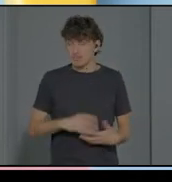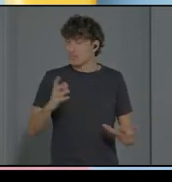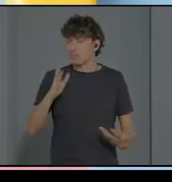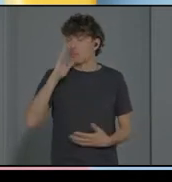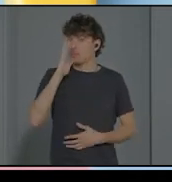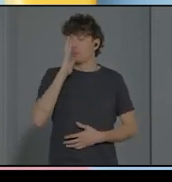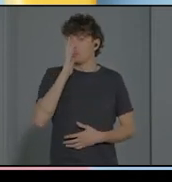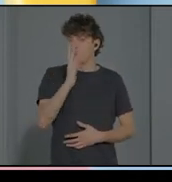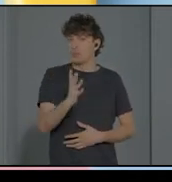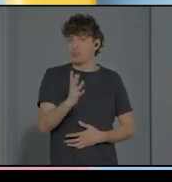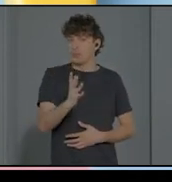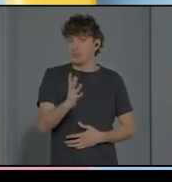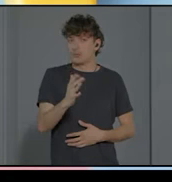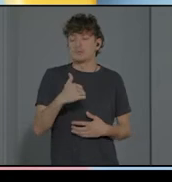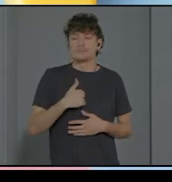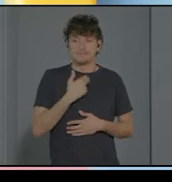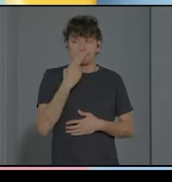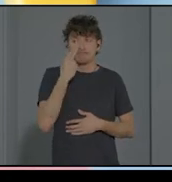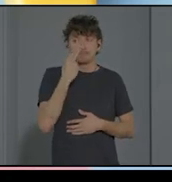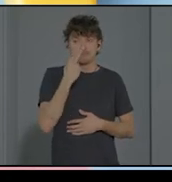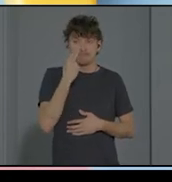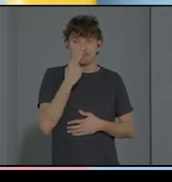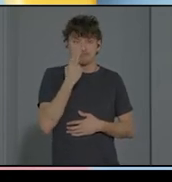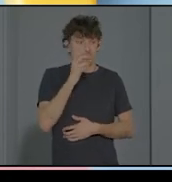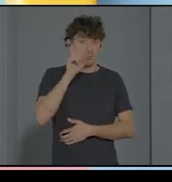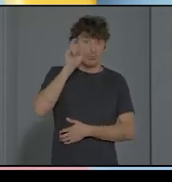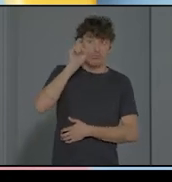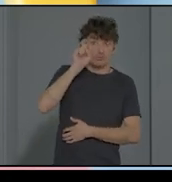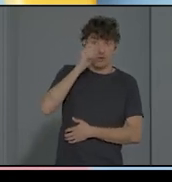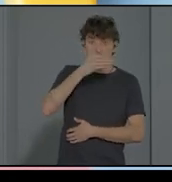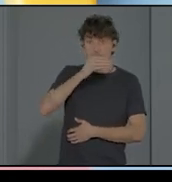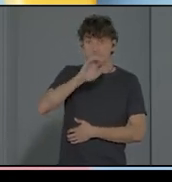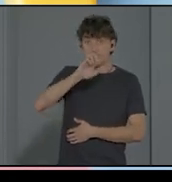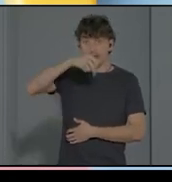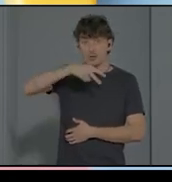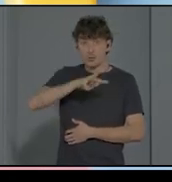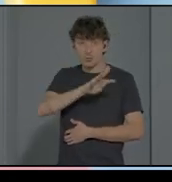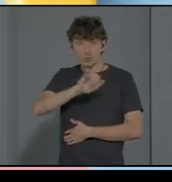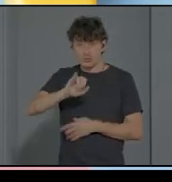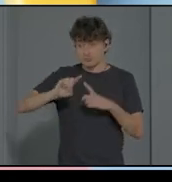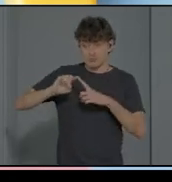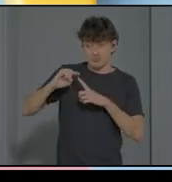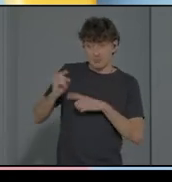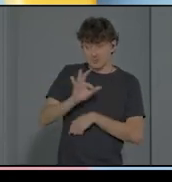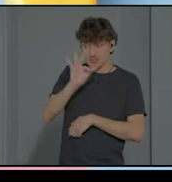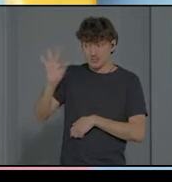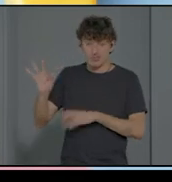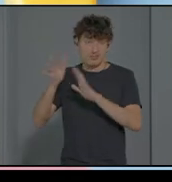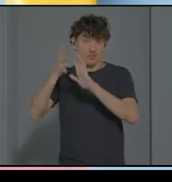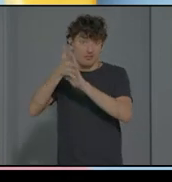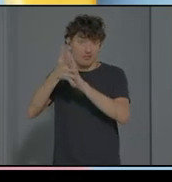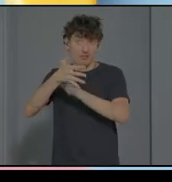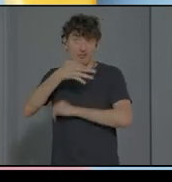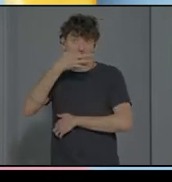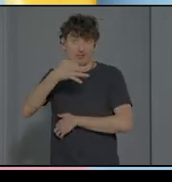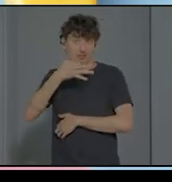junto con la profesora Venuti, que va a hablar después de mí, de estudiar las bases fisiológicas de